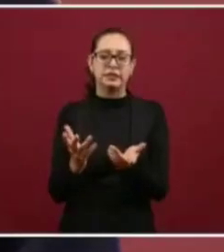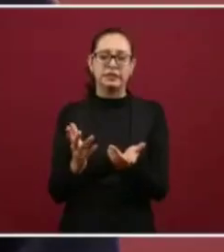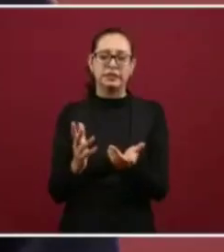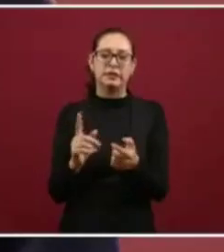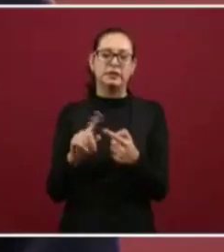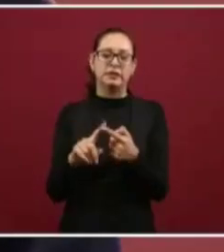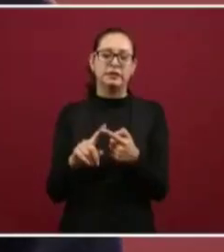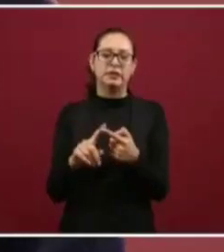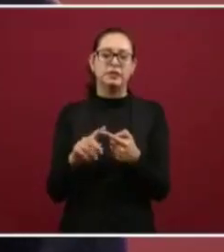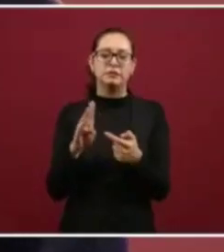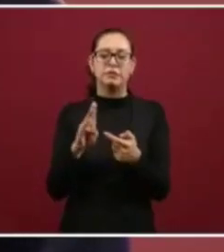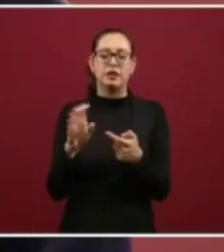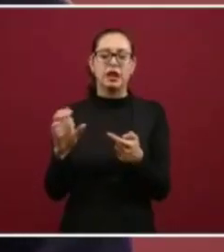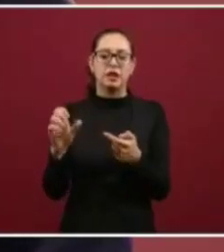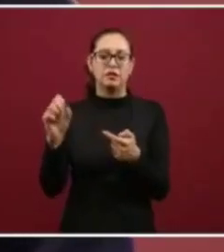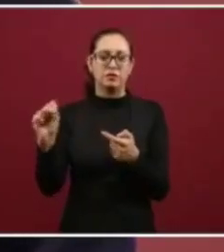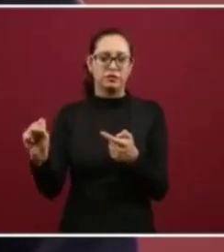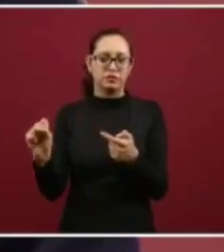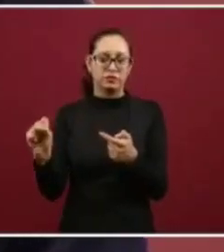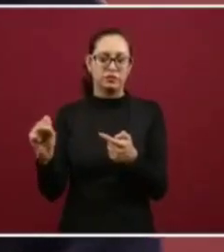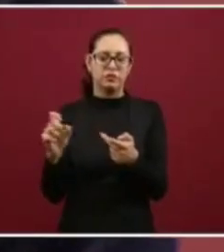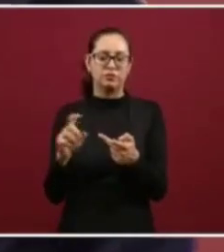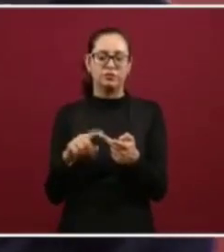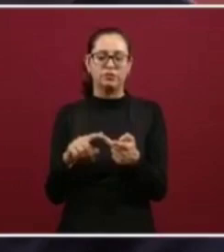Baja California Sur,